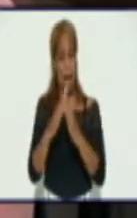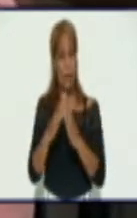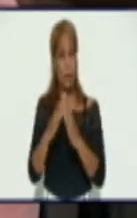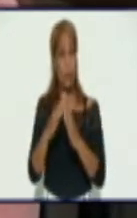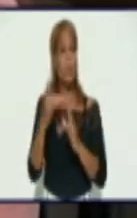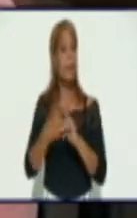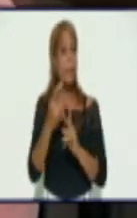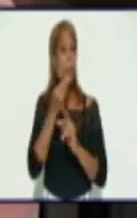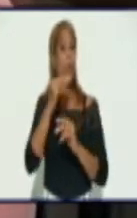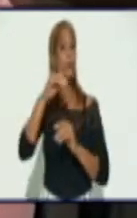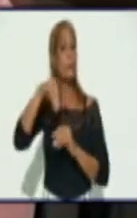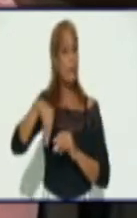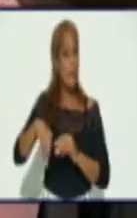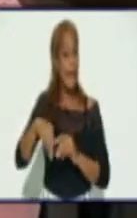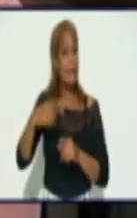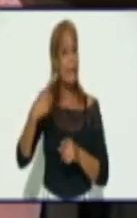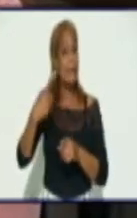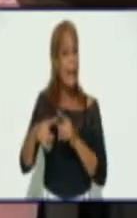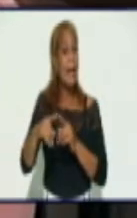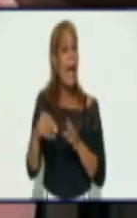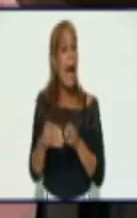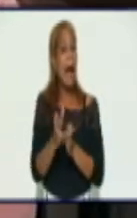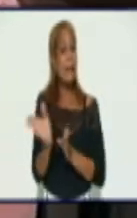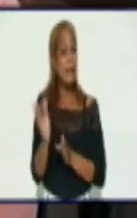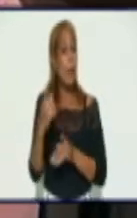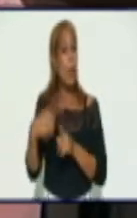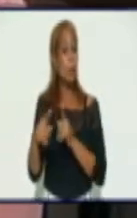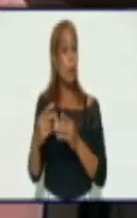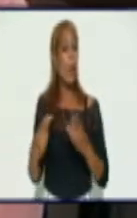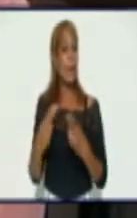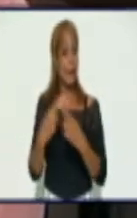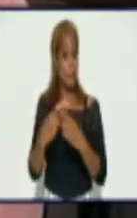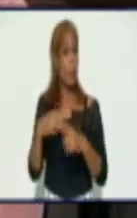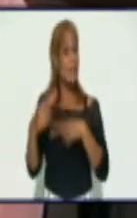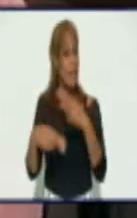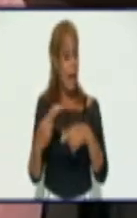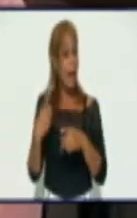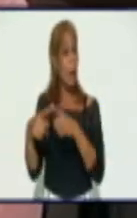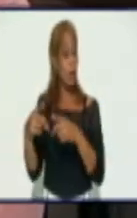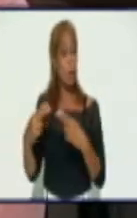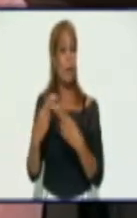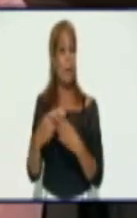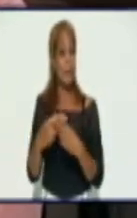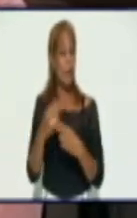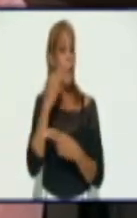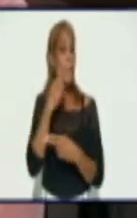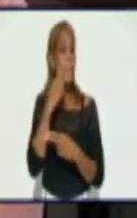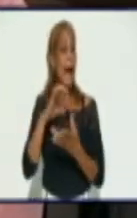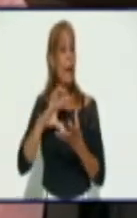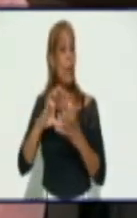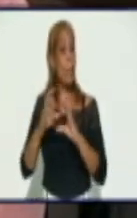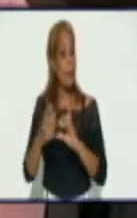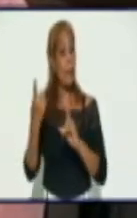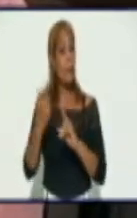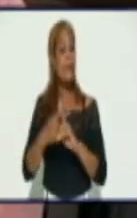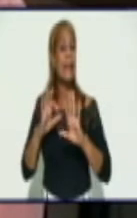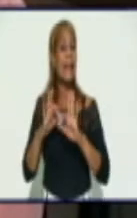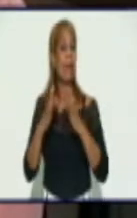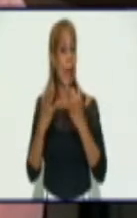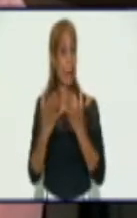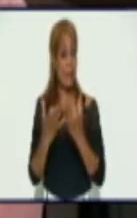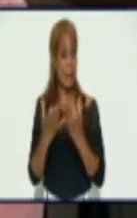días de estar abriendo otros eventos de transmisión comunitaria, algo mucho más complejo y que la familia tiene que